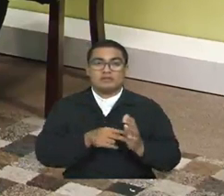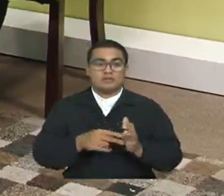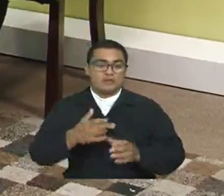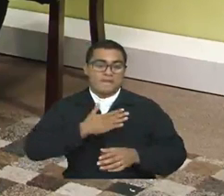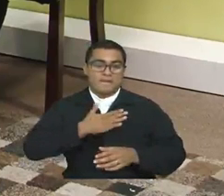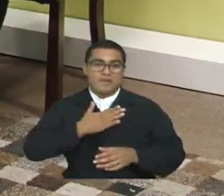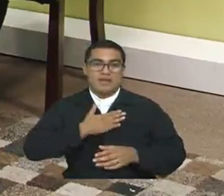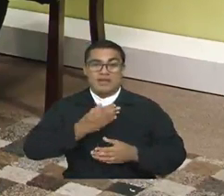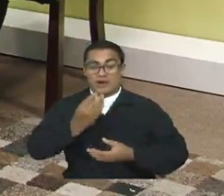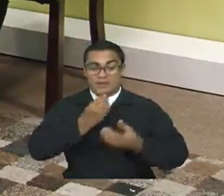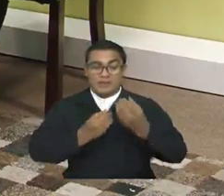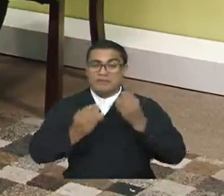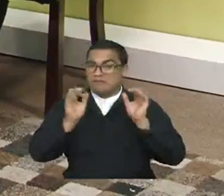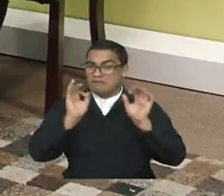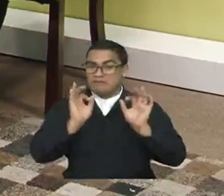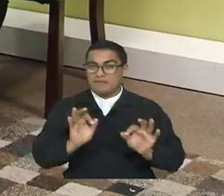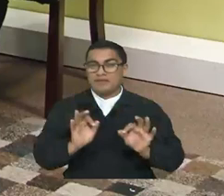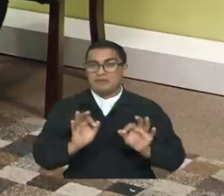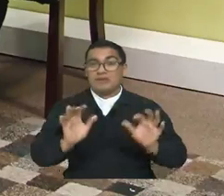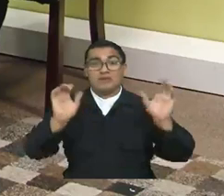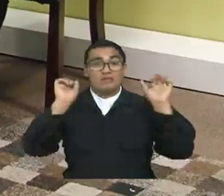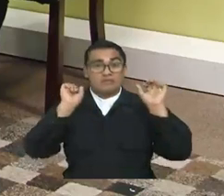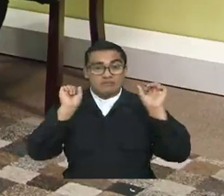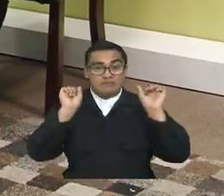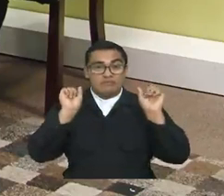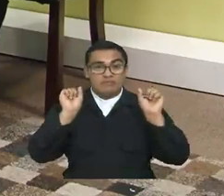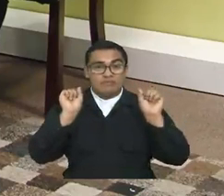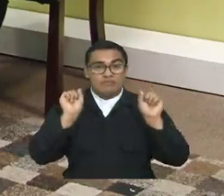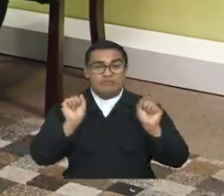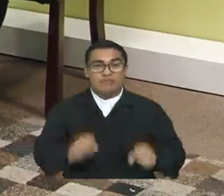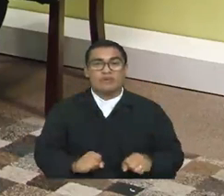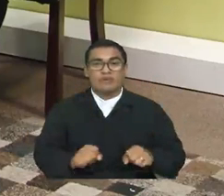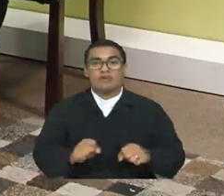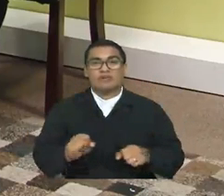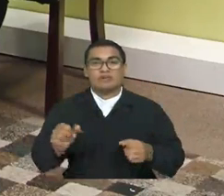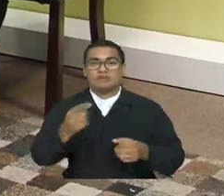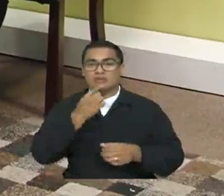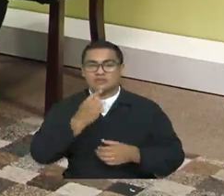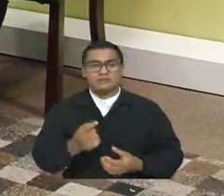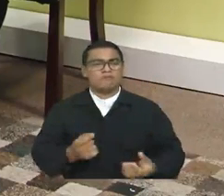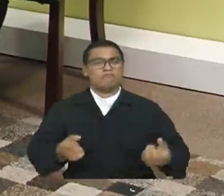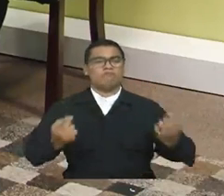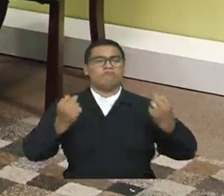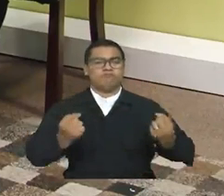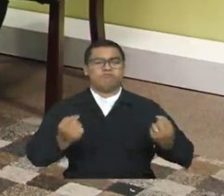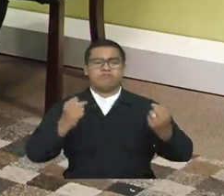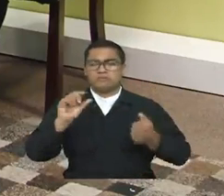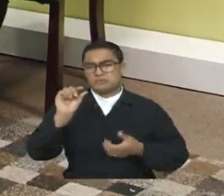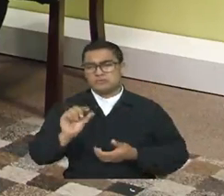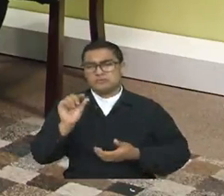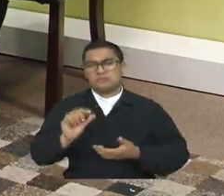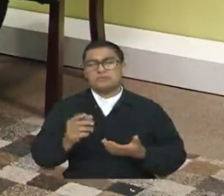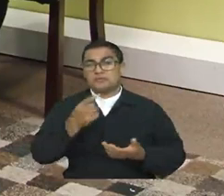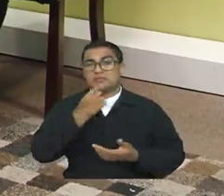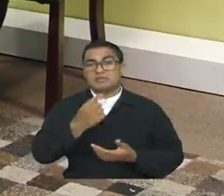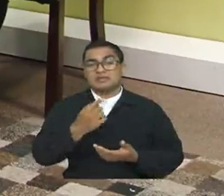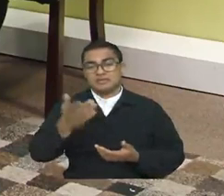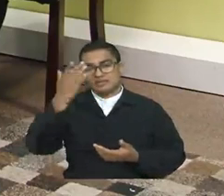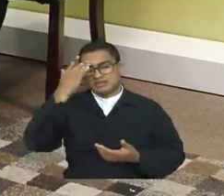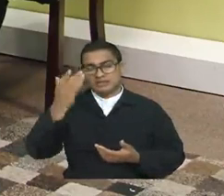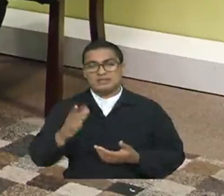alimento bien, puedo incluso disminuir un poco el ejercicio físico, porque sé que no tengo una